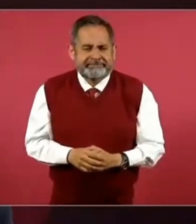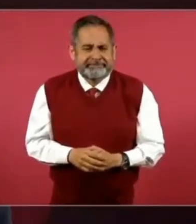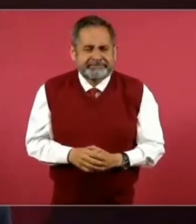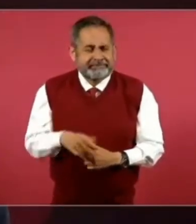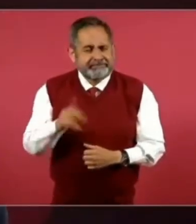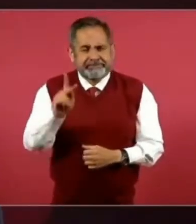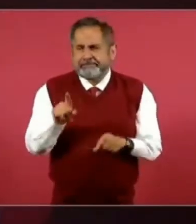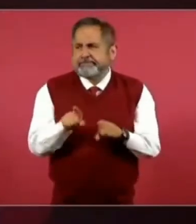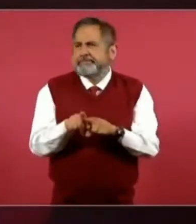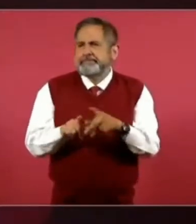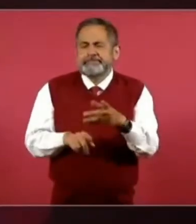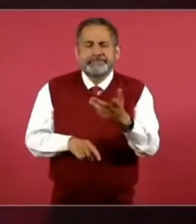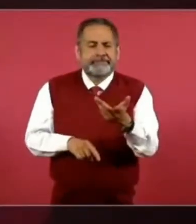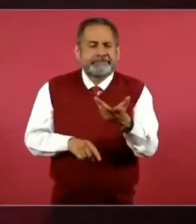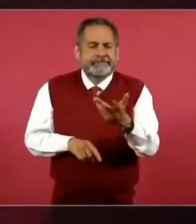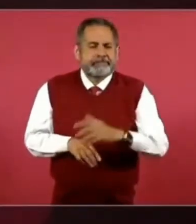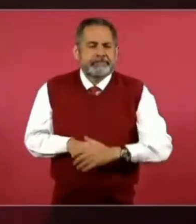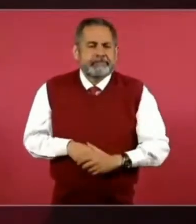lo